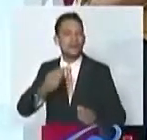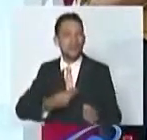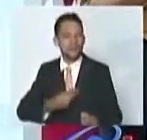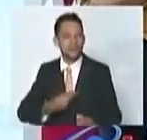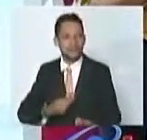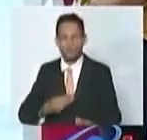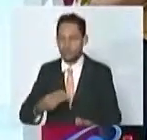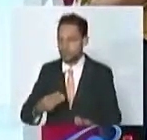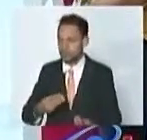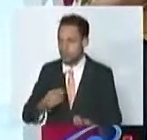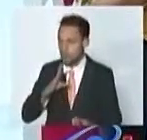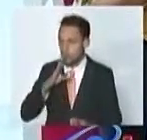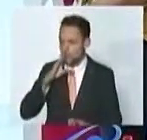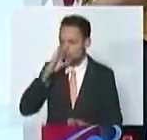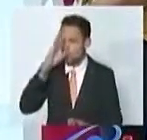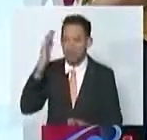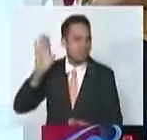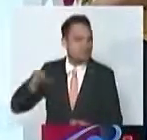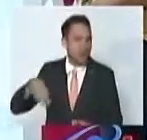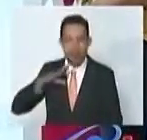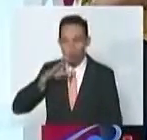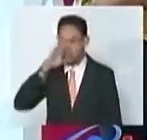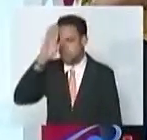tenemos unos malos hábitos.